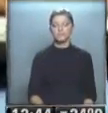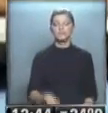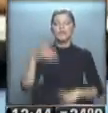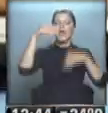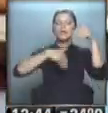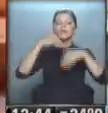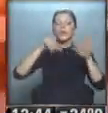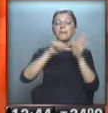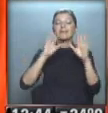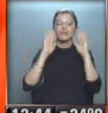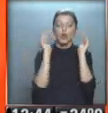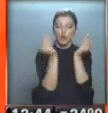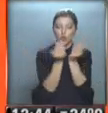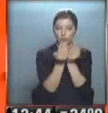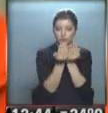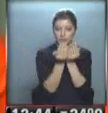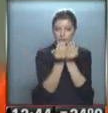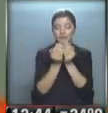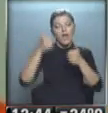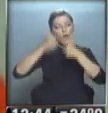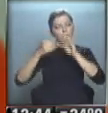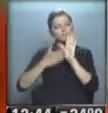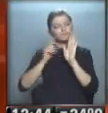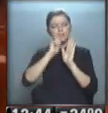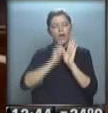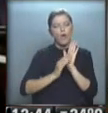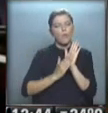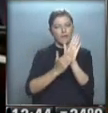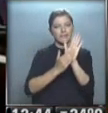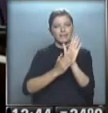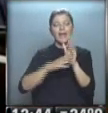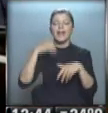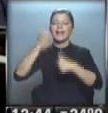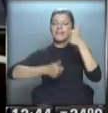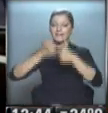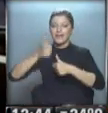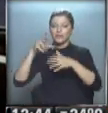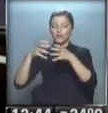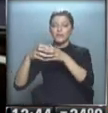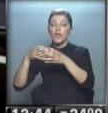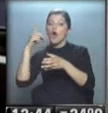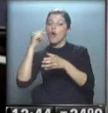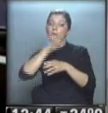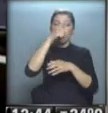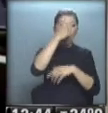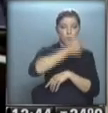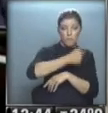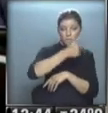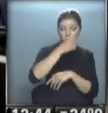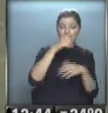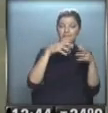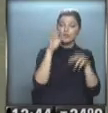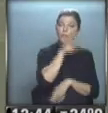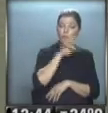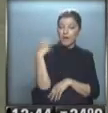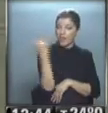Elecciones en Honduras. Con claro predominio en las encuestas, el candidato oficialista Juan Orlando Hernández y Yomara Castro, esposa del ex